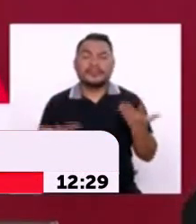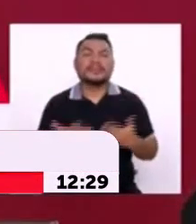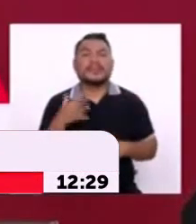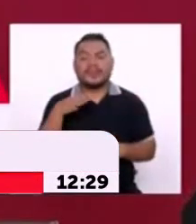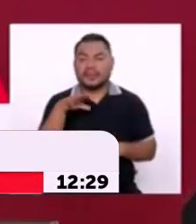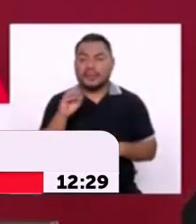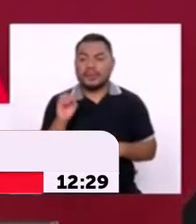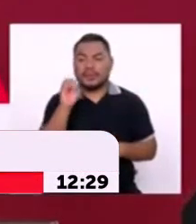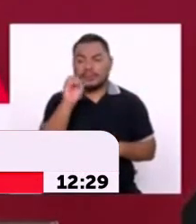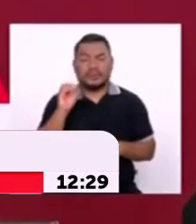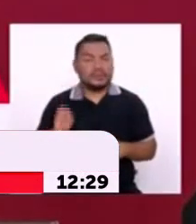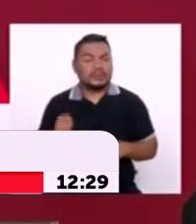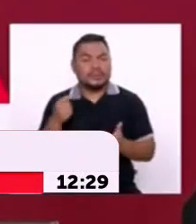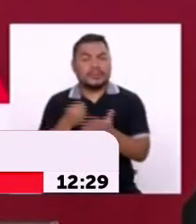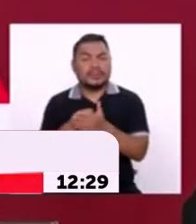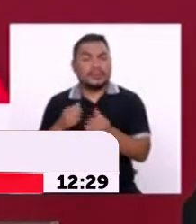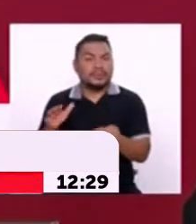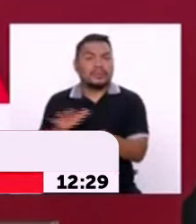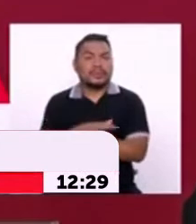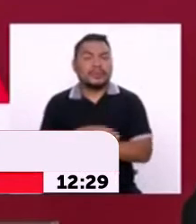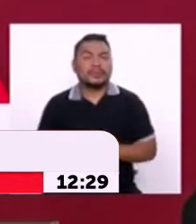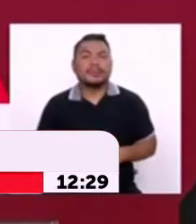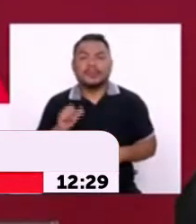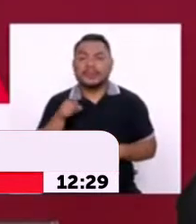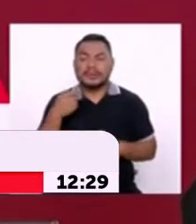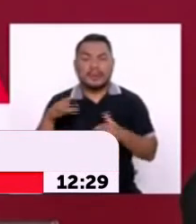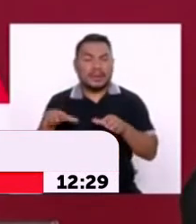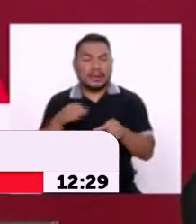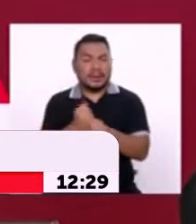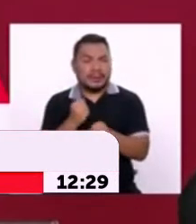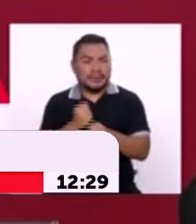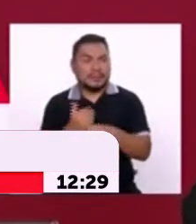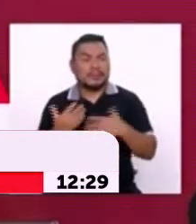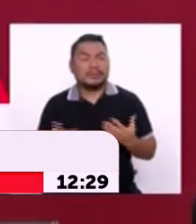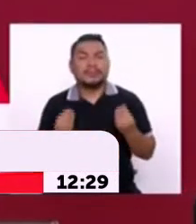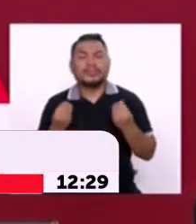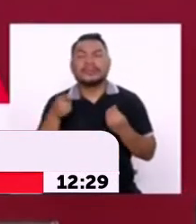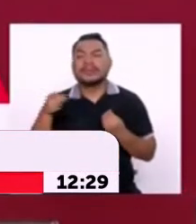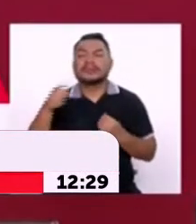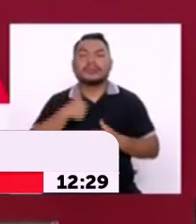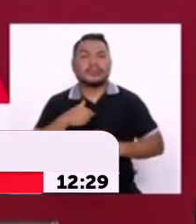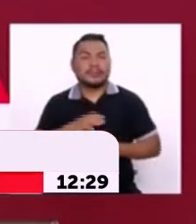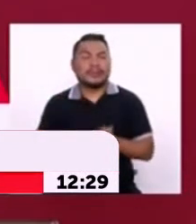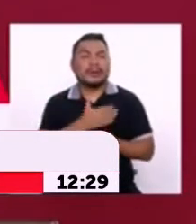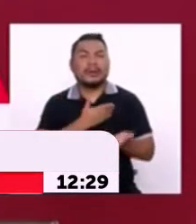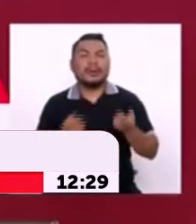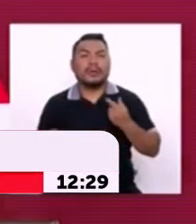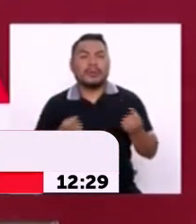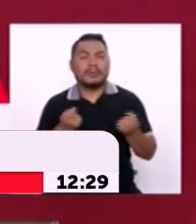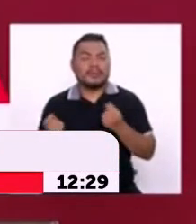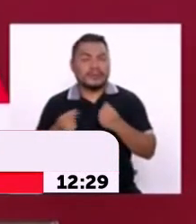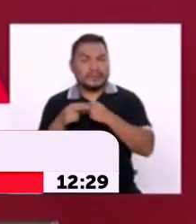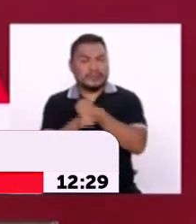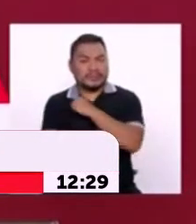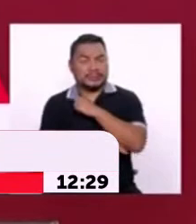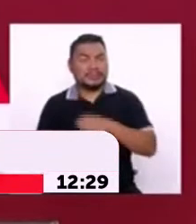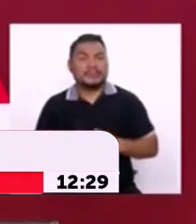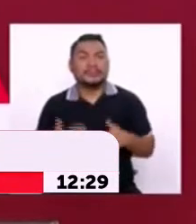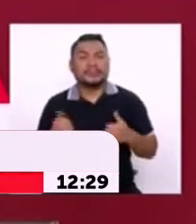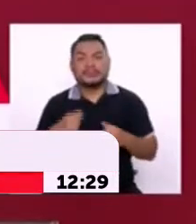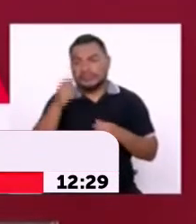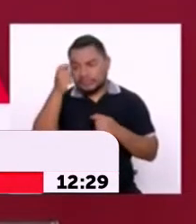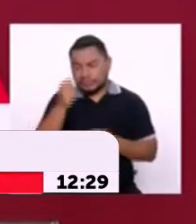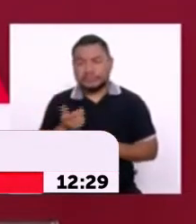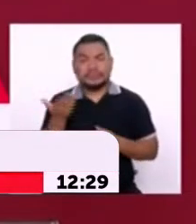Cerca del 50% del monto total fue ejecutado por las entidades del Gobierno Nacional.